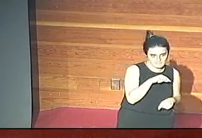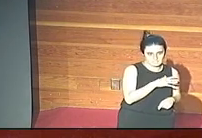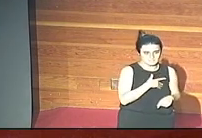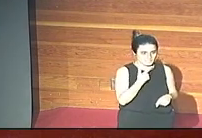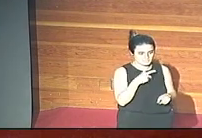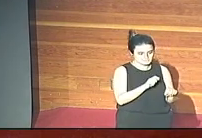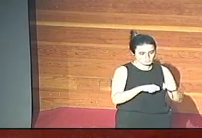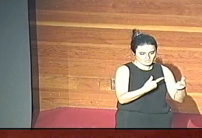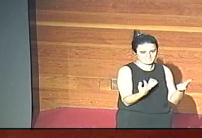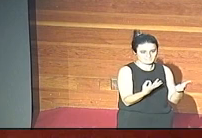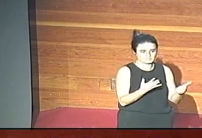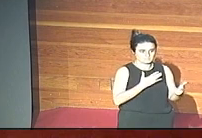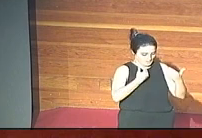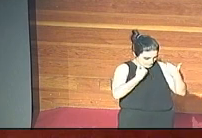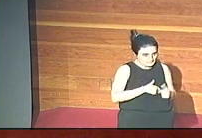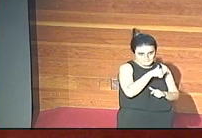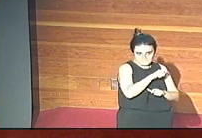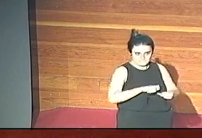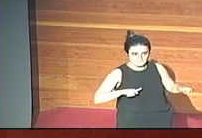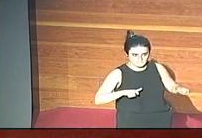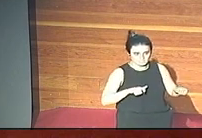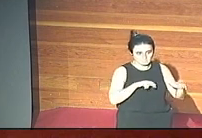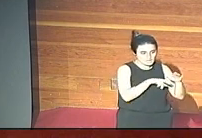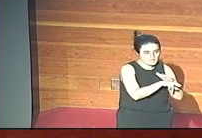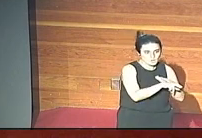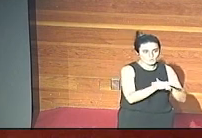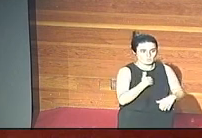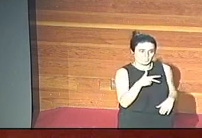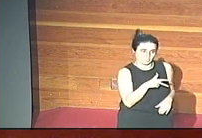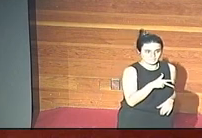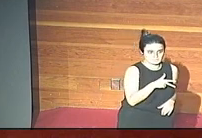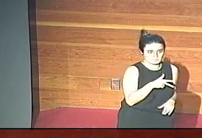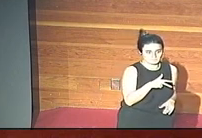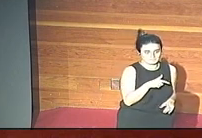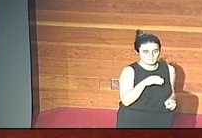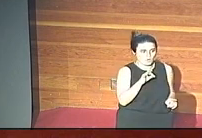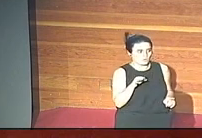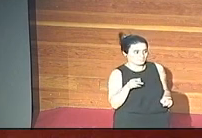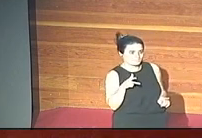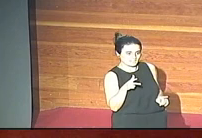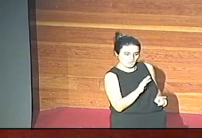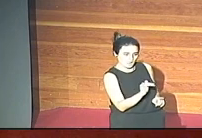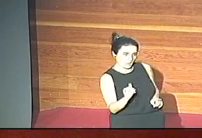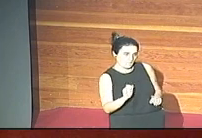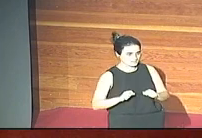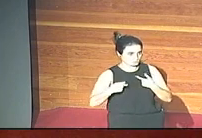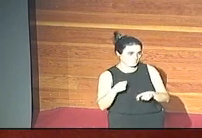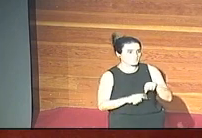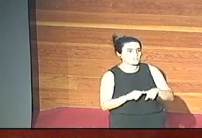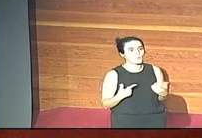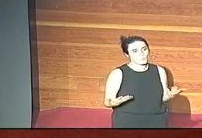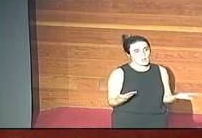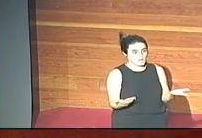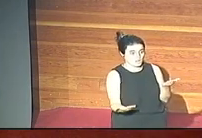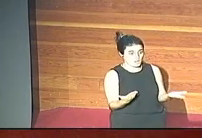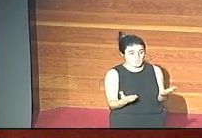el hombre o una visión más medioambientalista como un derecho a existir porque el medio ambiente es un